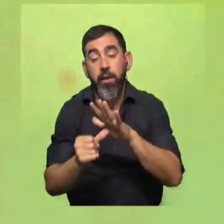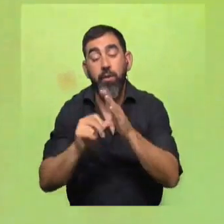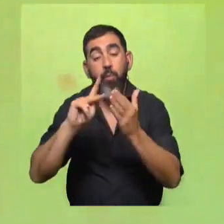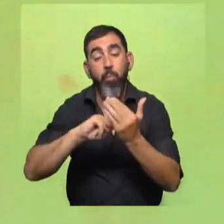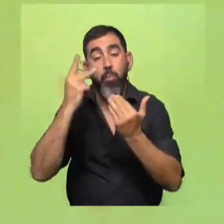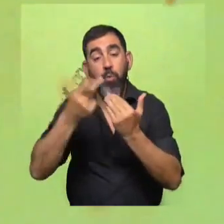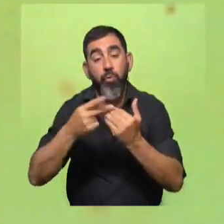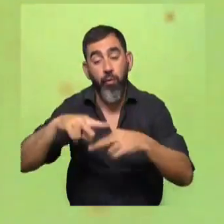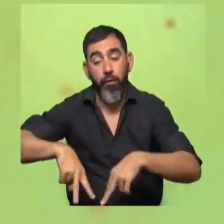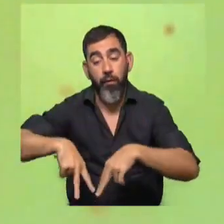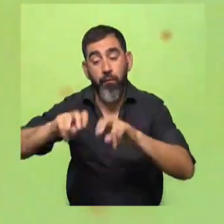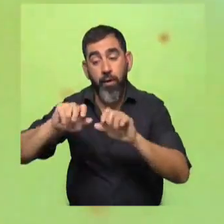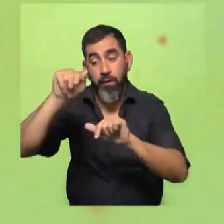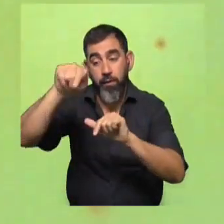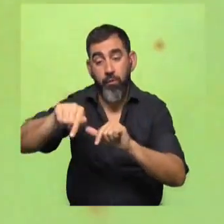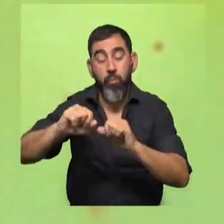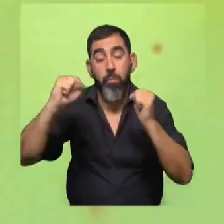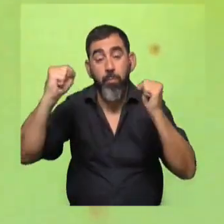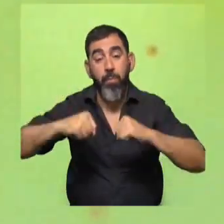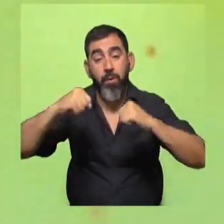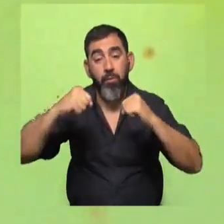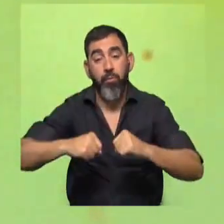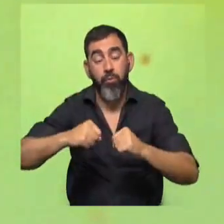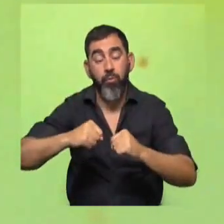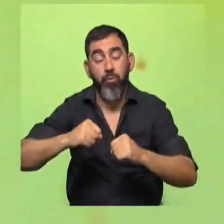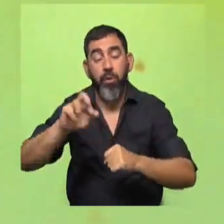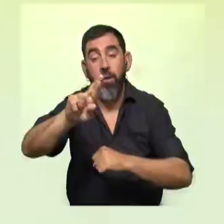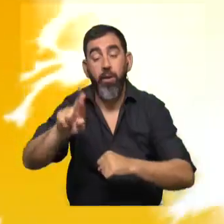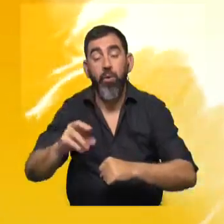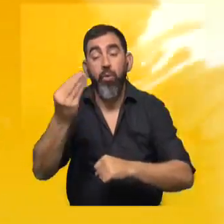desde allí, desde el CENUR en Paysandú, sobre el río Queguay.